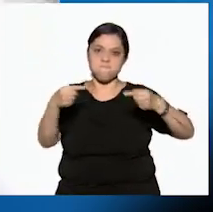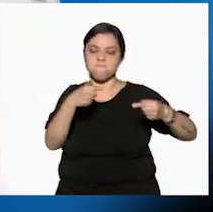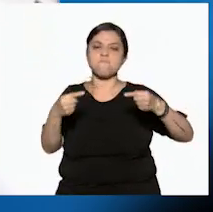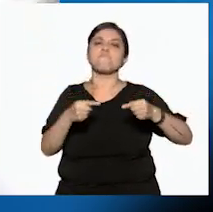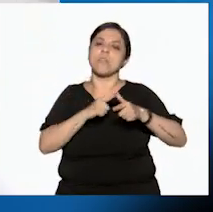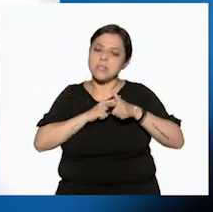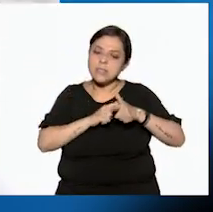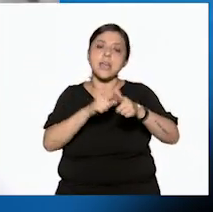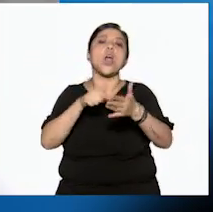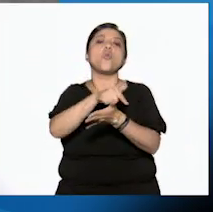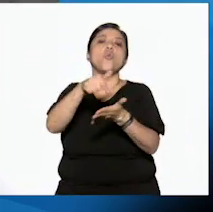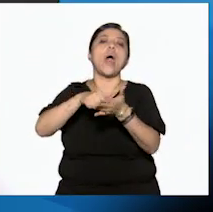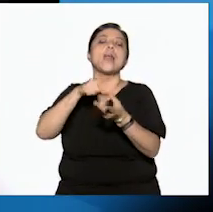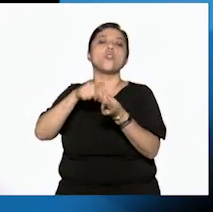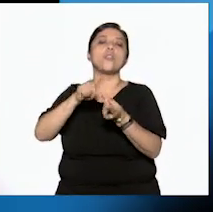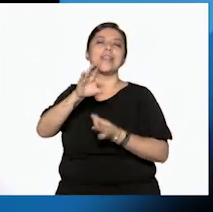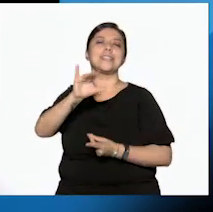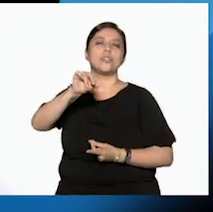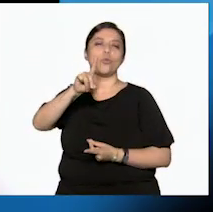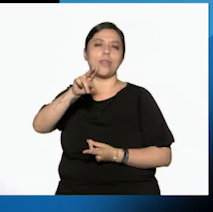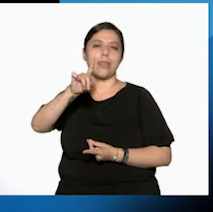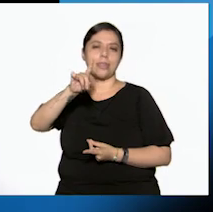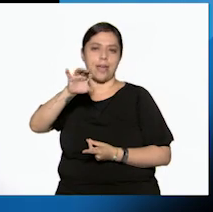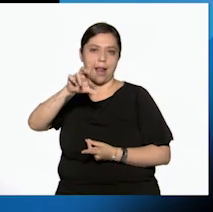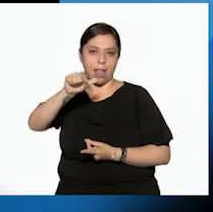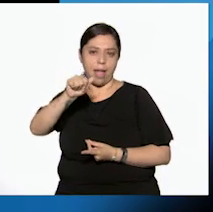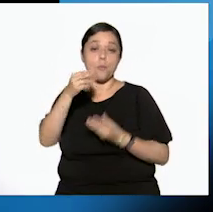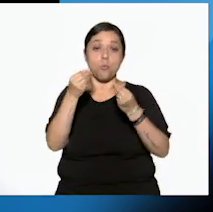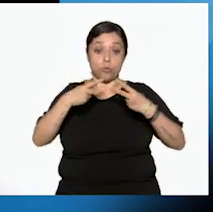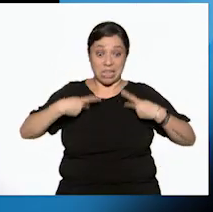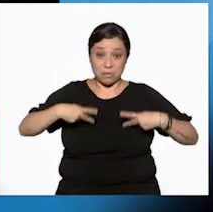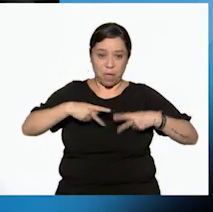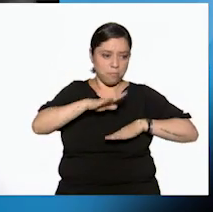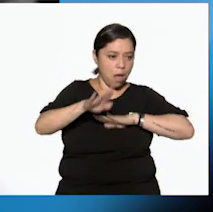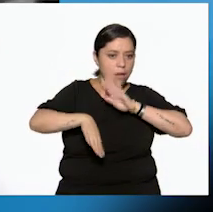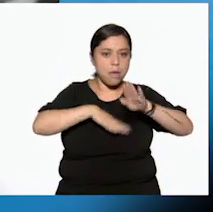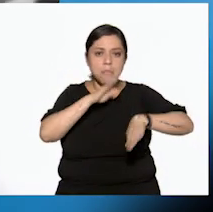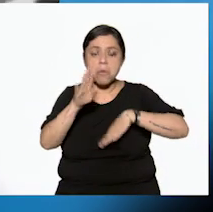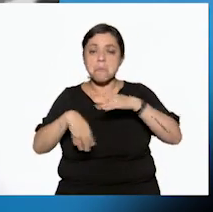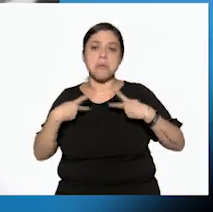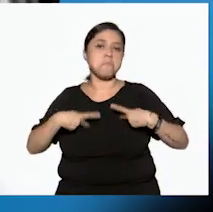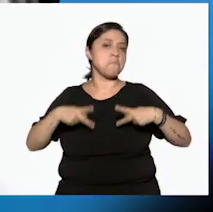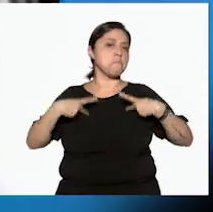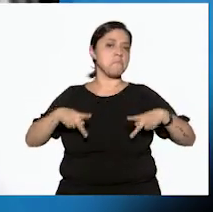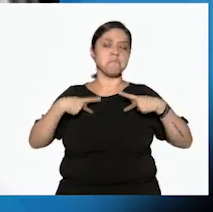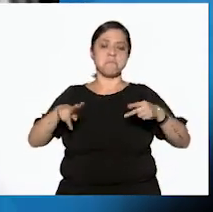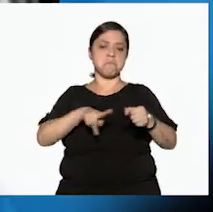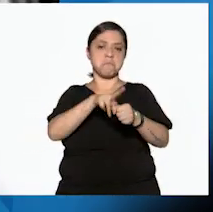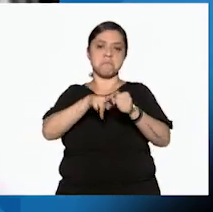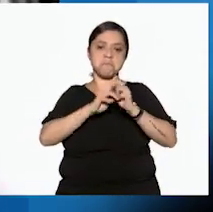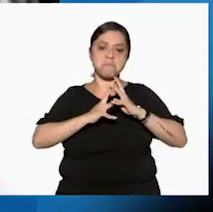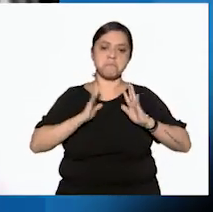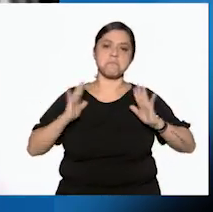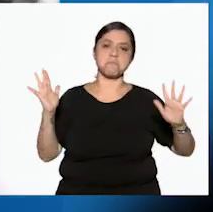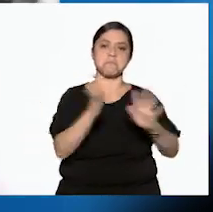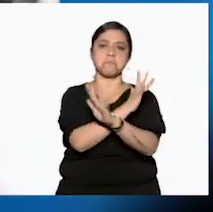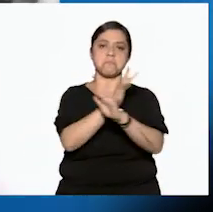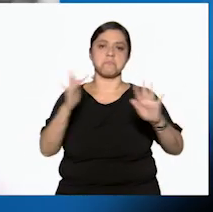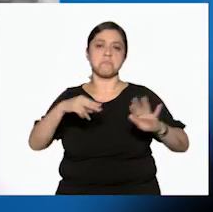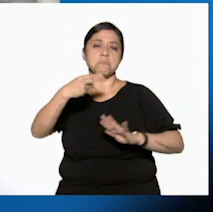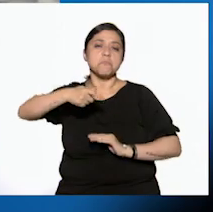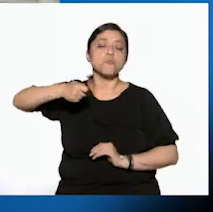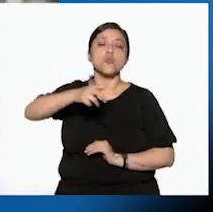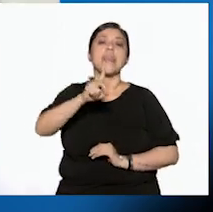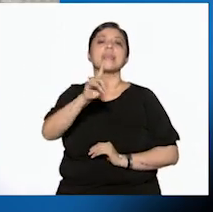llamada Ciudadela. Muchas de las víctimas de esos combates fueron civiles, y por ello se conoció a esos días como la